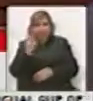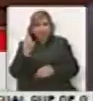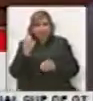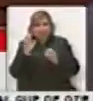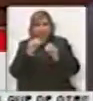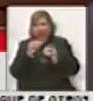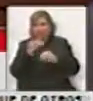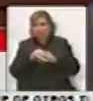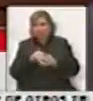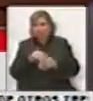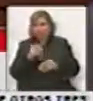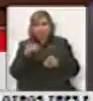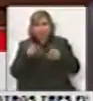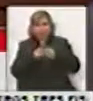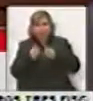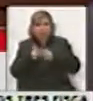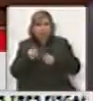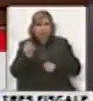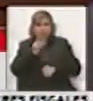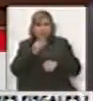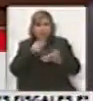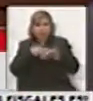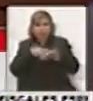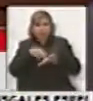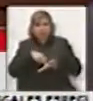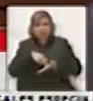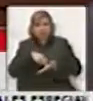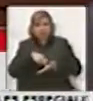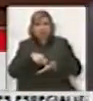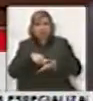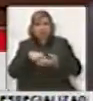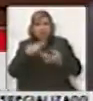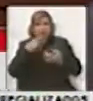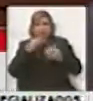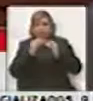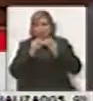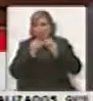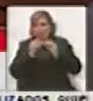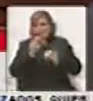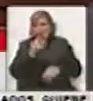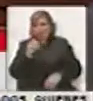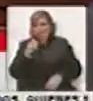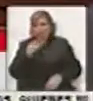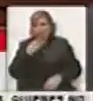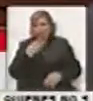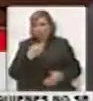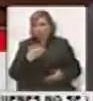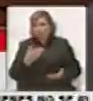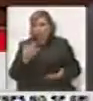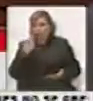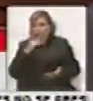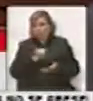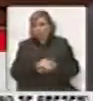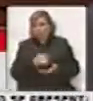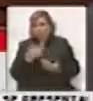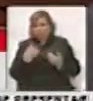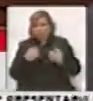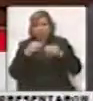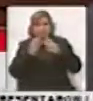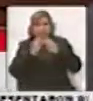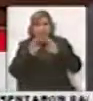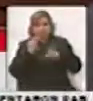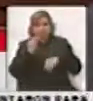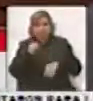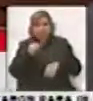considerados depósitos y por tanto no se les obligue a tener que tener la regulación de una cooperativa de ahorro y crédito. ¿Para qué? Para tener claridad de que